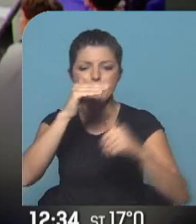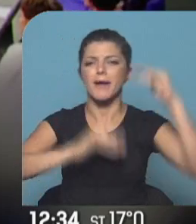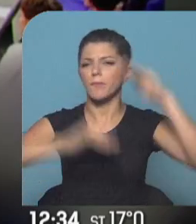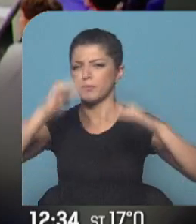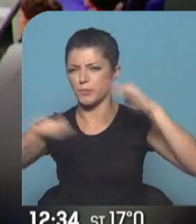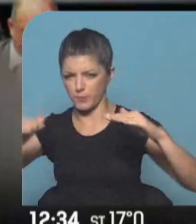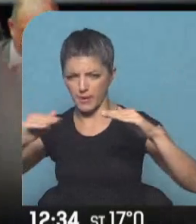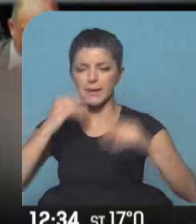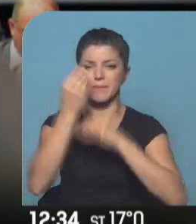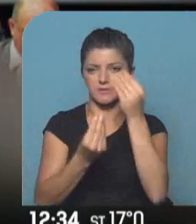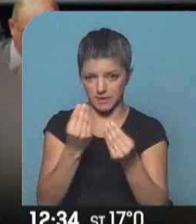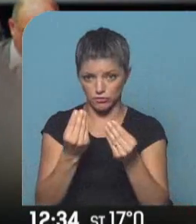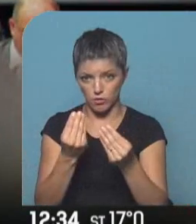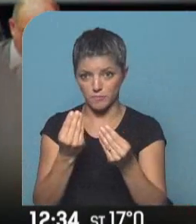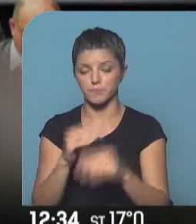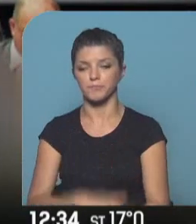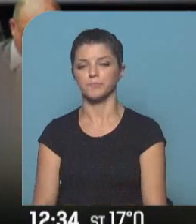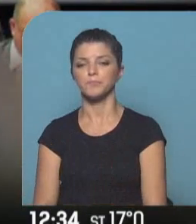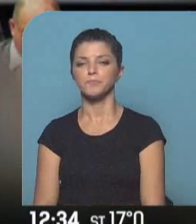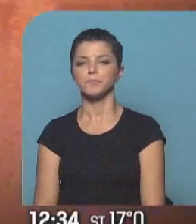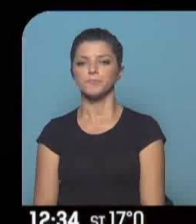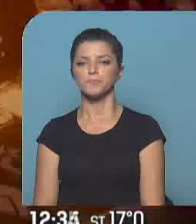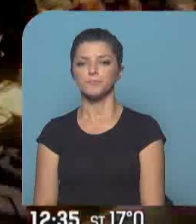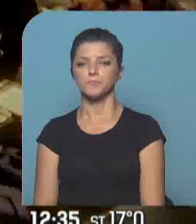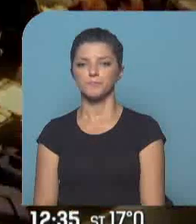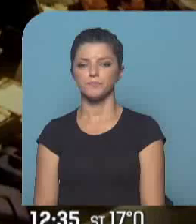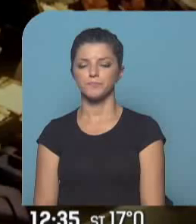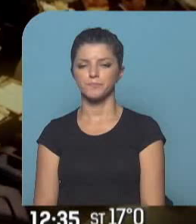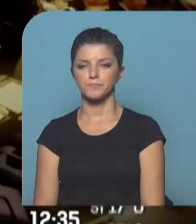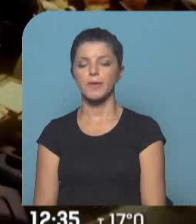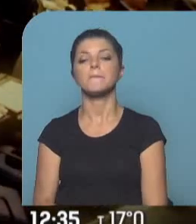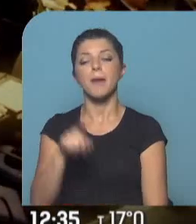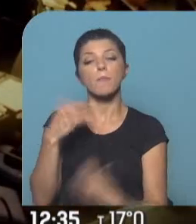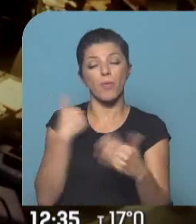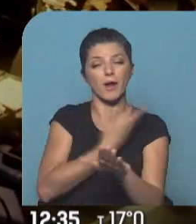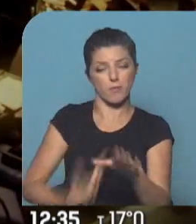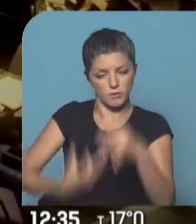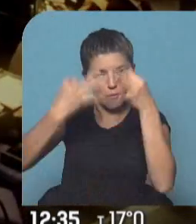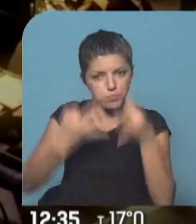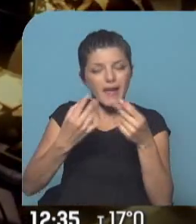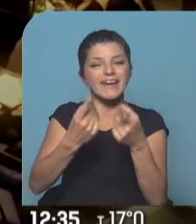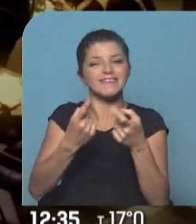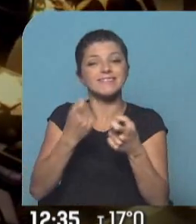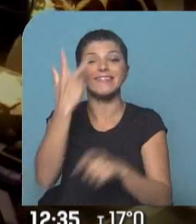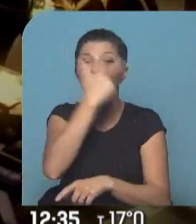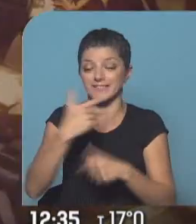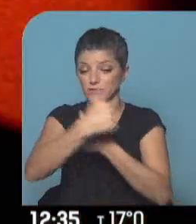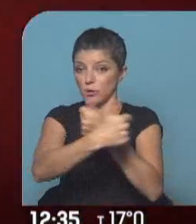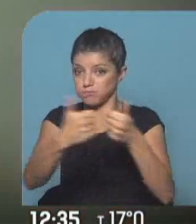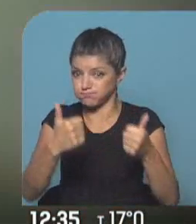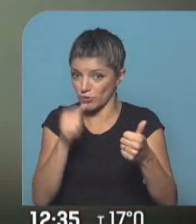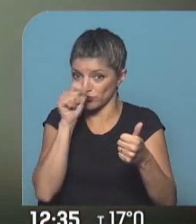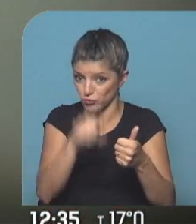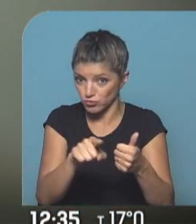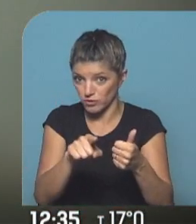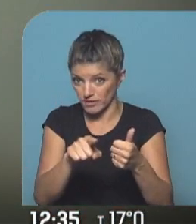representaciones a nivel distrital y estatal. Para conformar una mayoría se requieren al menos 300 bancas y formar